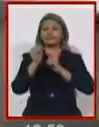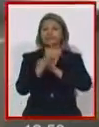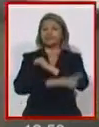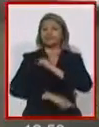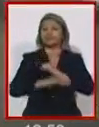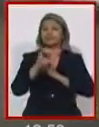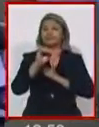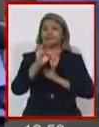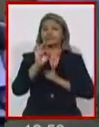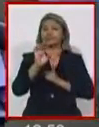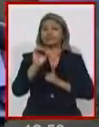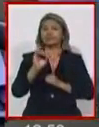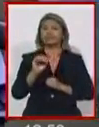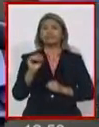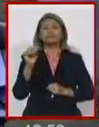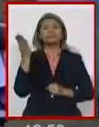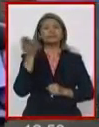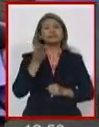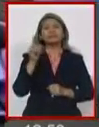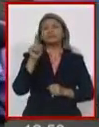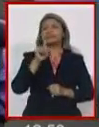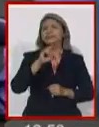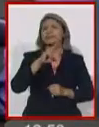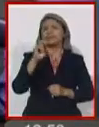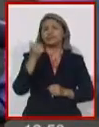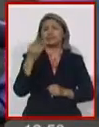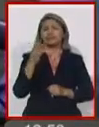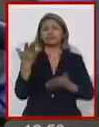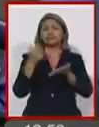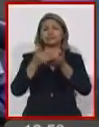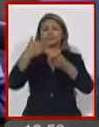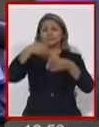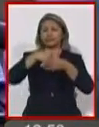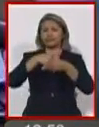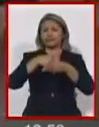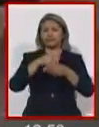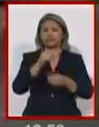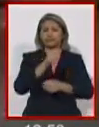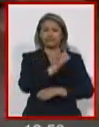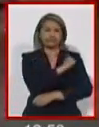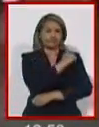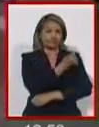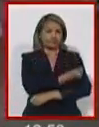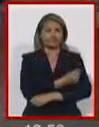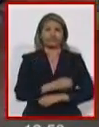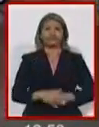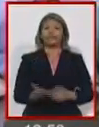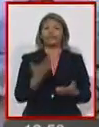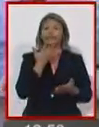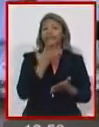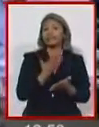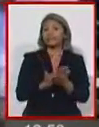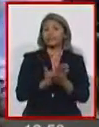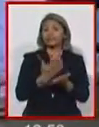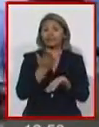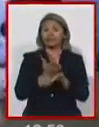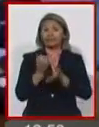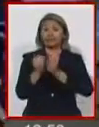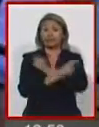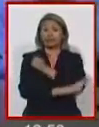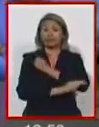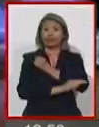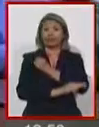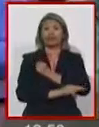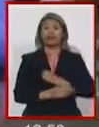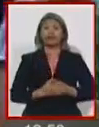sentencia 084/2017 que pretende reelección indefinida de autoridades. Con relación a una propuesta de un paro